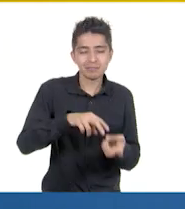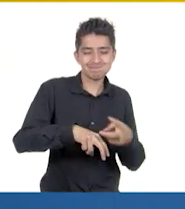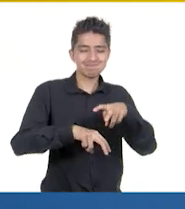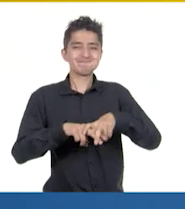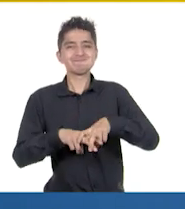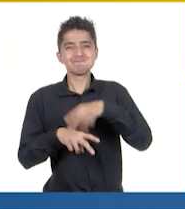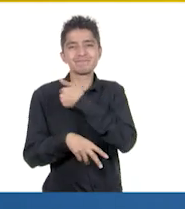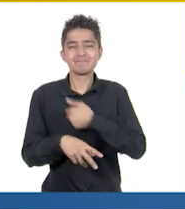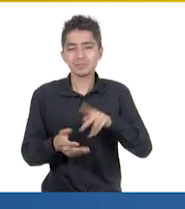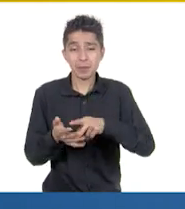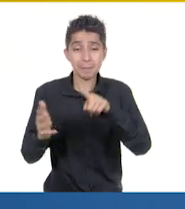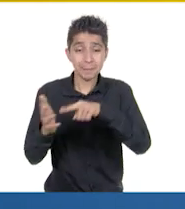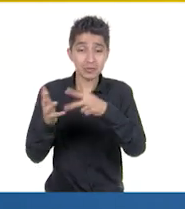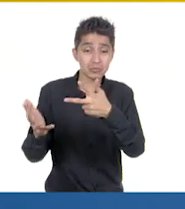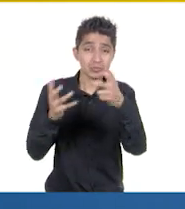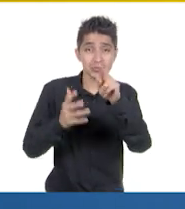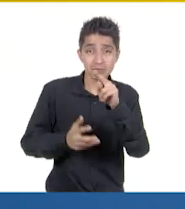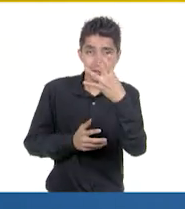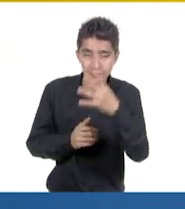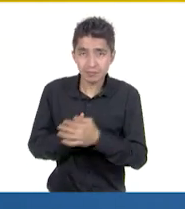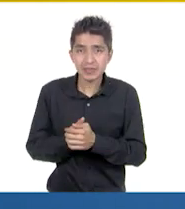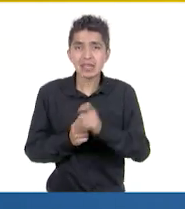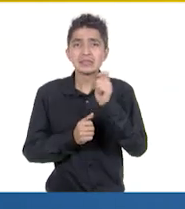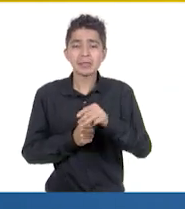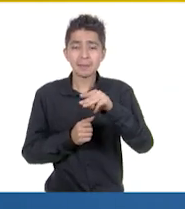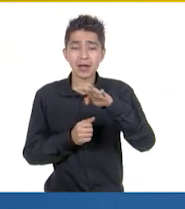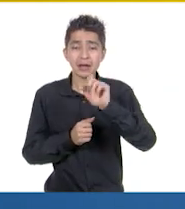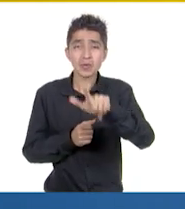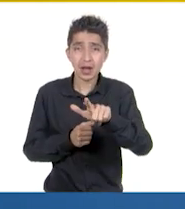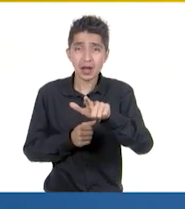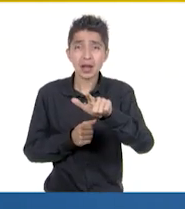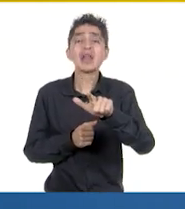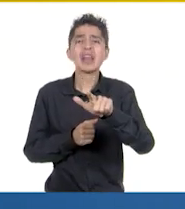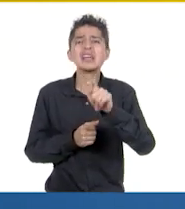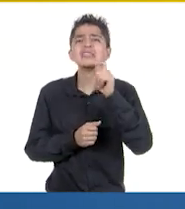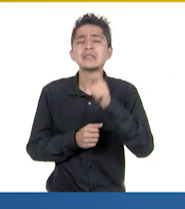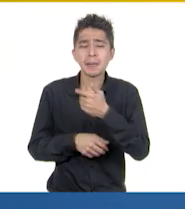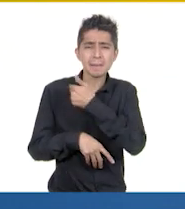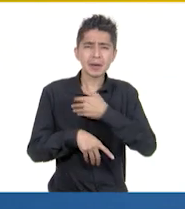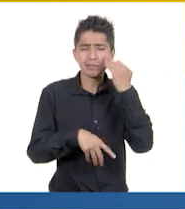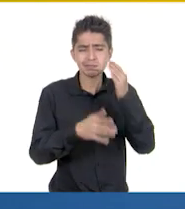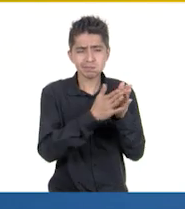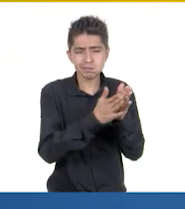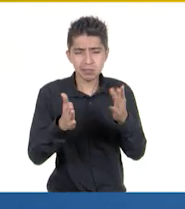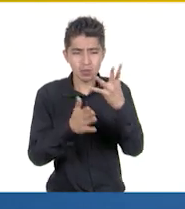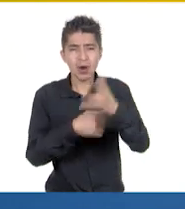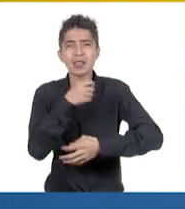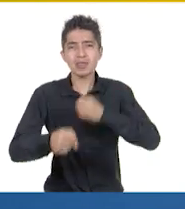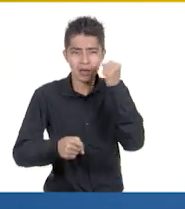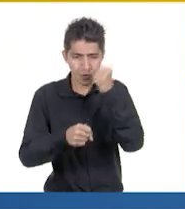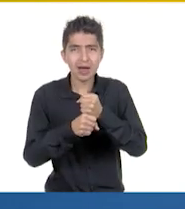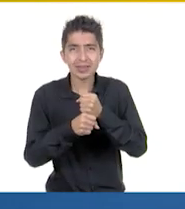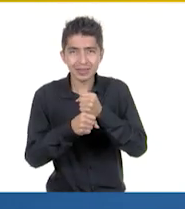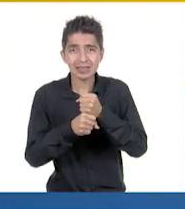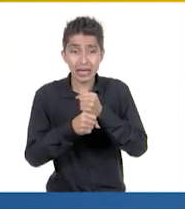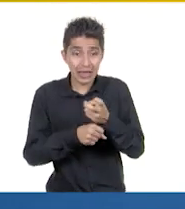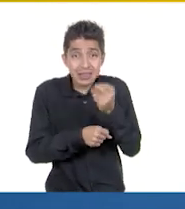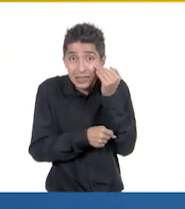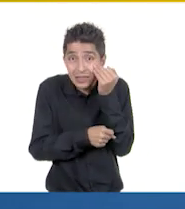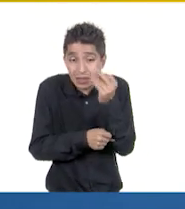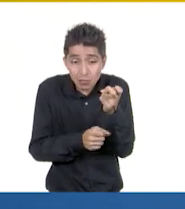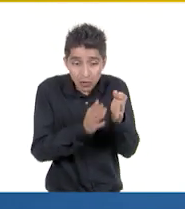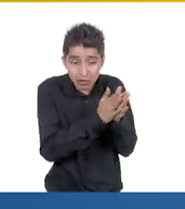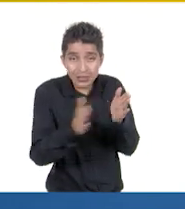en 1884, después de que Manuel González había sido presidente durante un periodo de 4 años. En esta etapa,